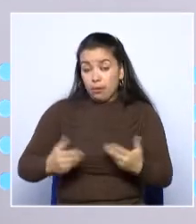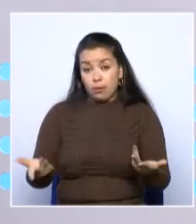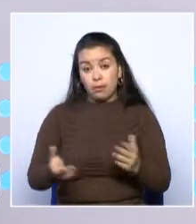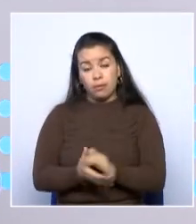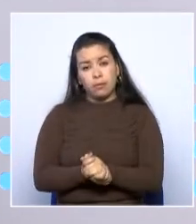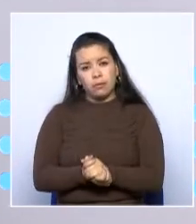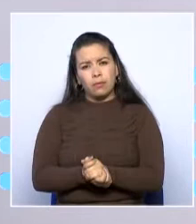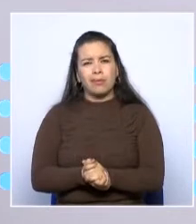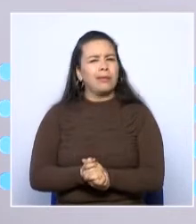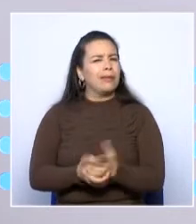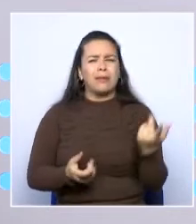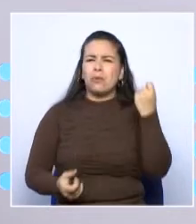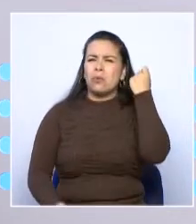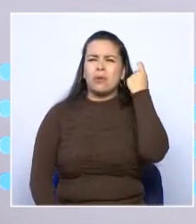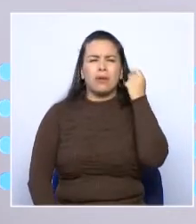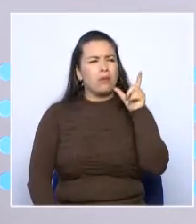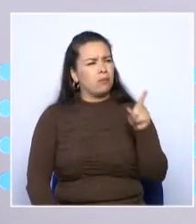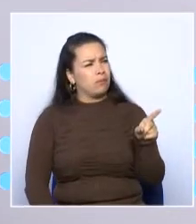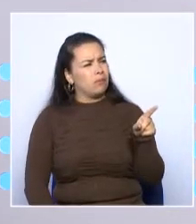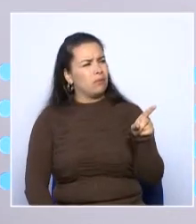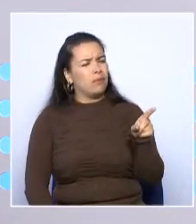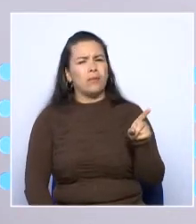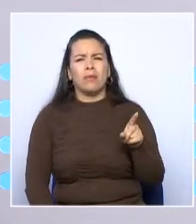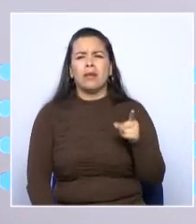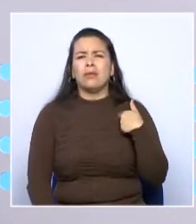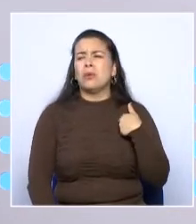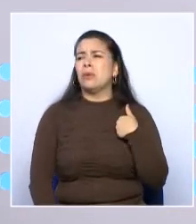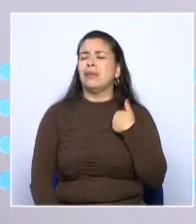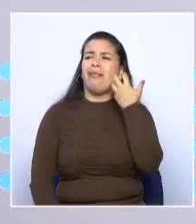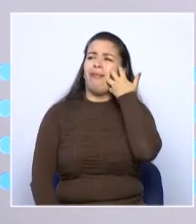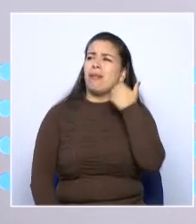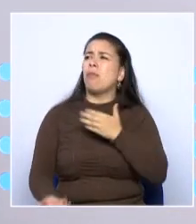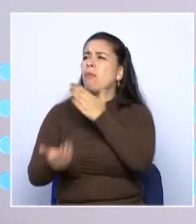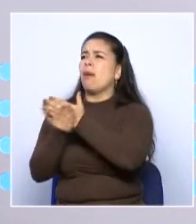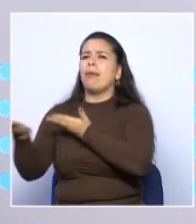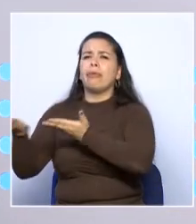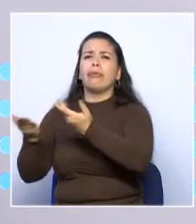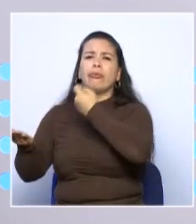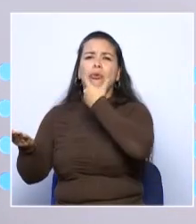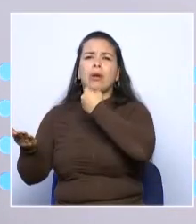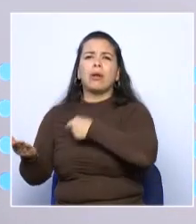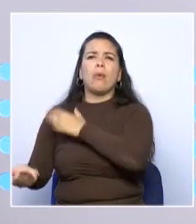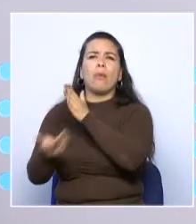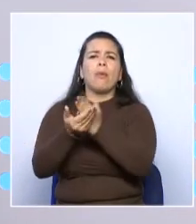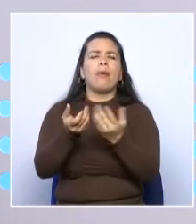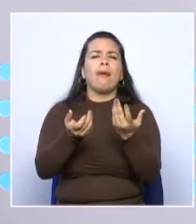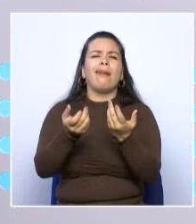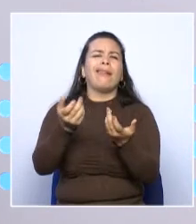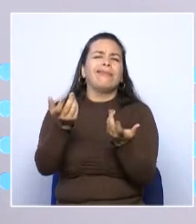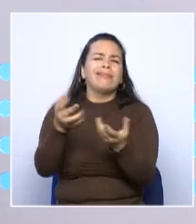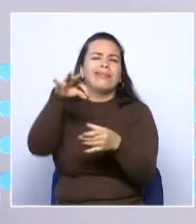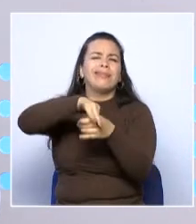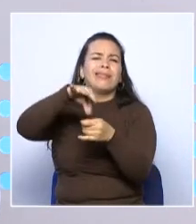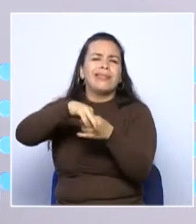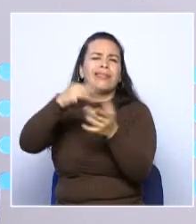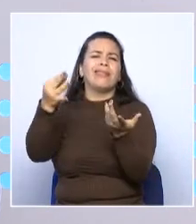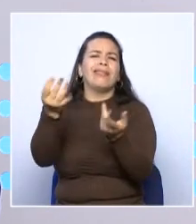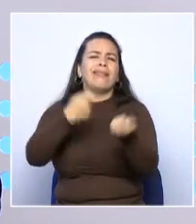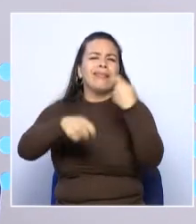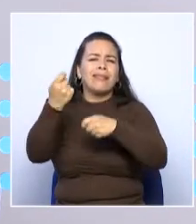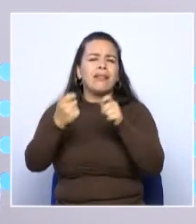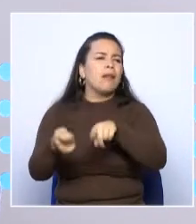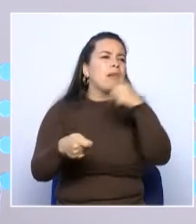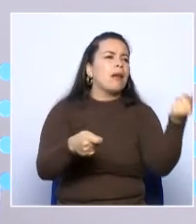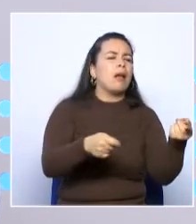veces no entiendo cómo es que uno se enferma y se va para la droguería, para la tienda naturista, para donde el amigo, o